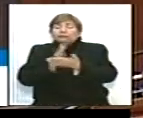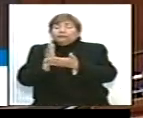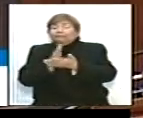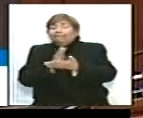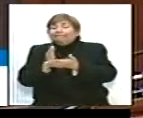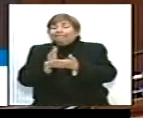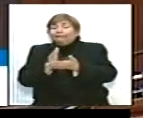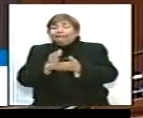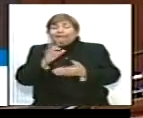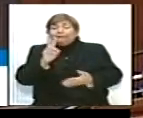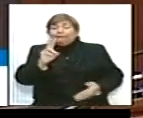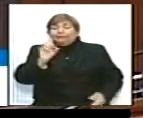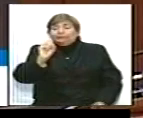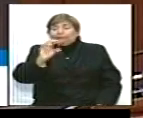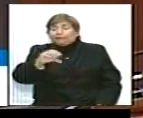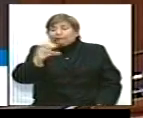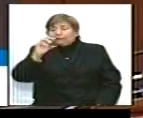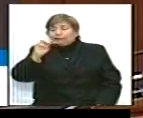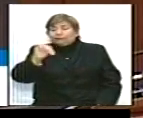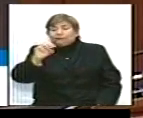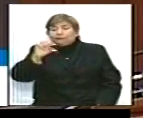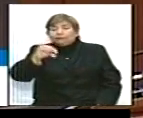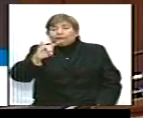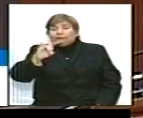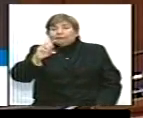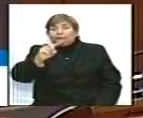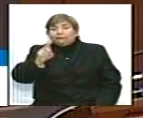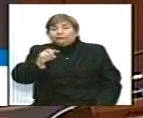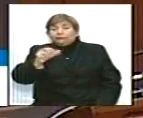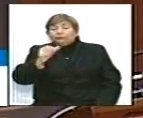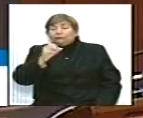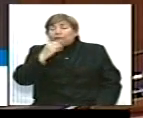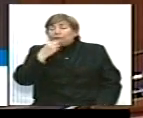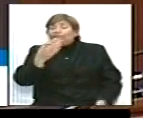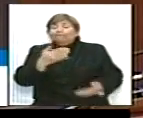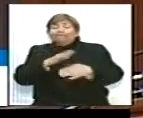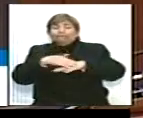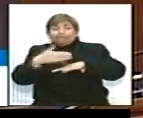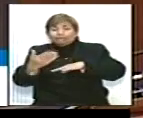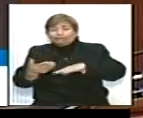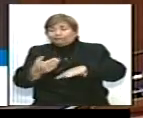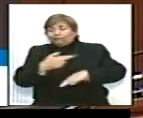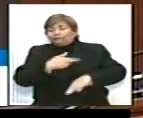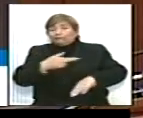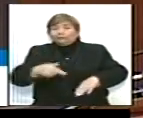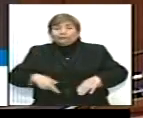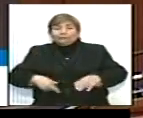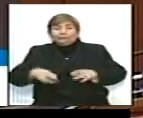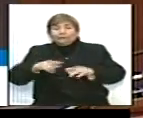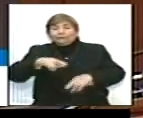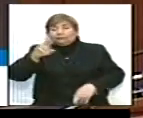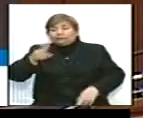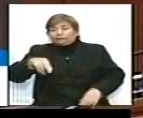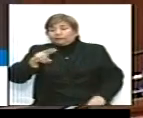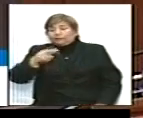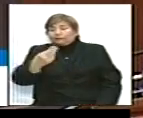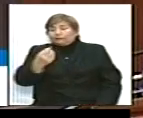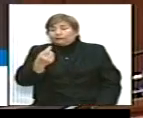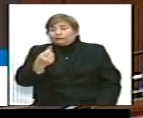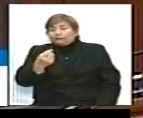participación de Vizcarra en el moqueguazo. Lo hizo después presidente regional en el